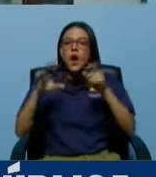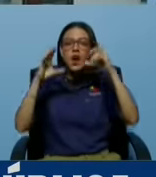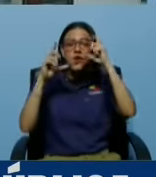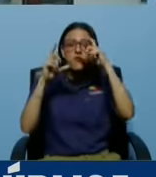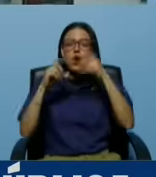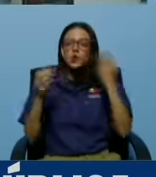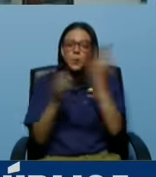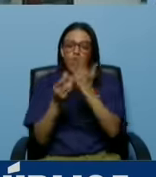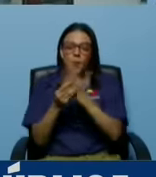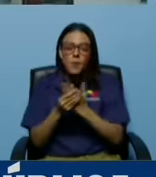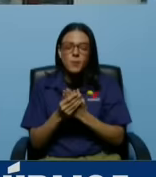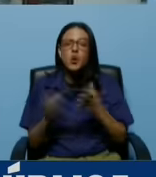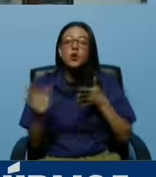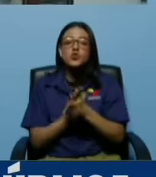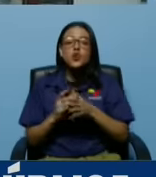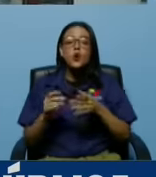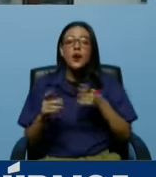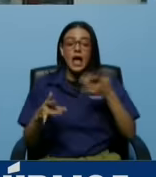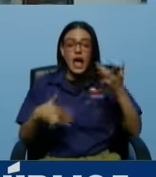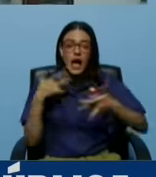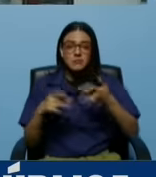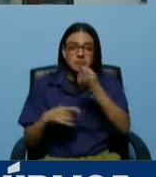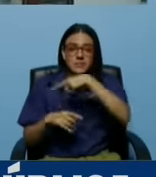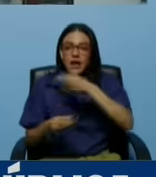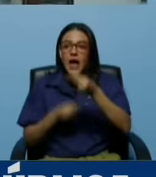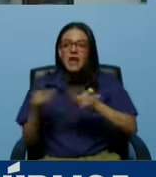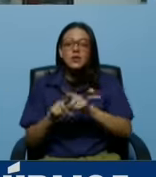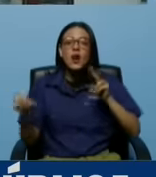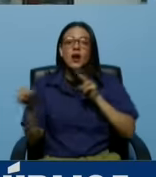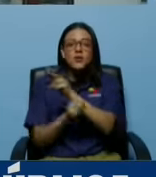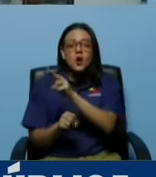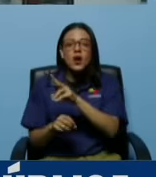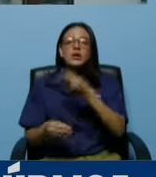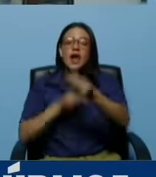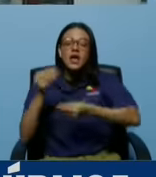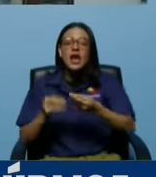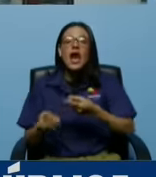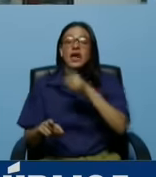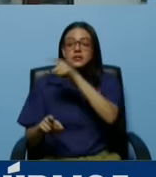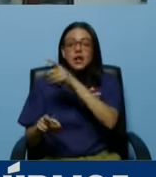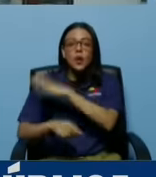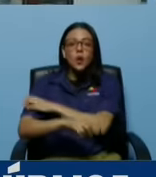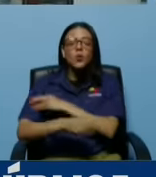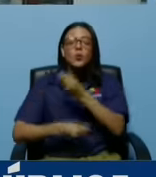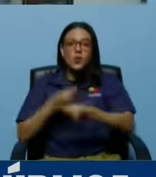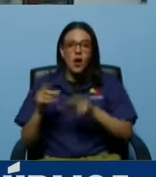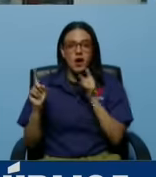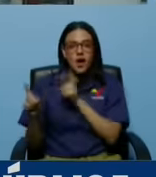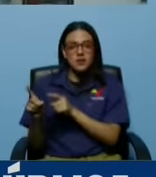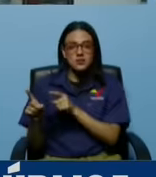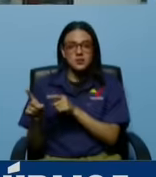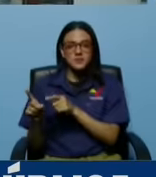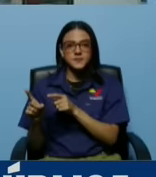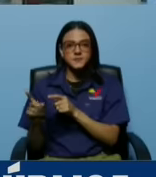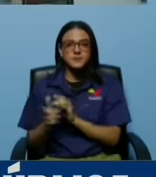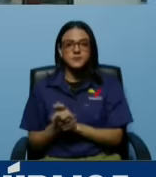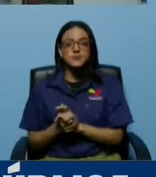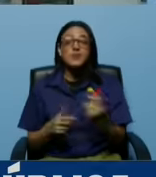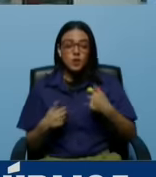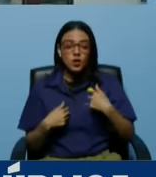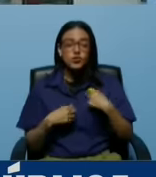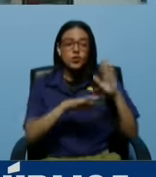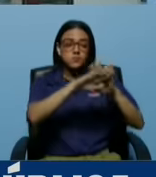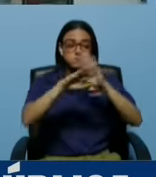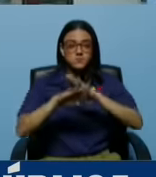violentos que incriminan de manera directa a esta extrema derecha vinculada a la delincuencia. Yo